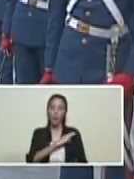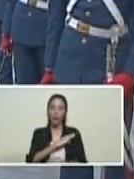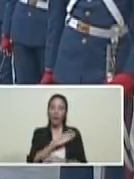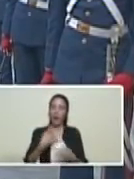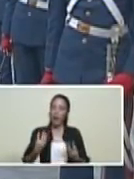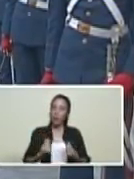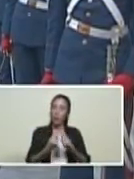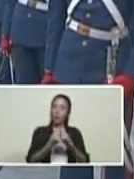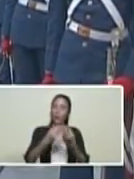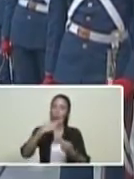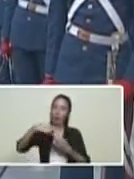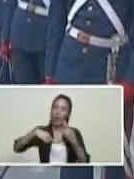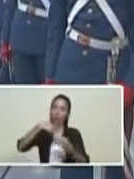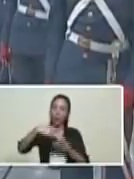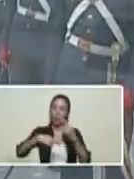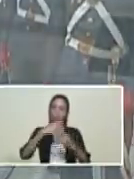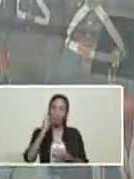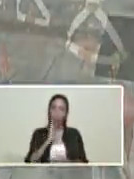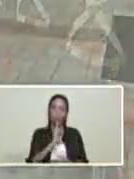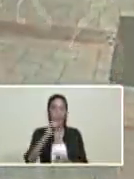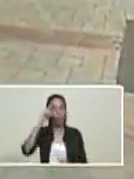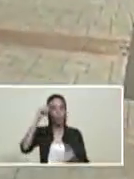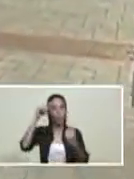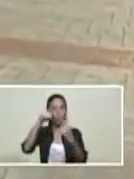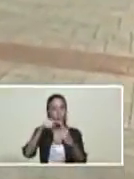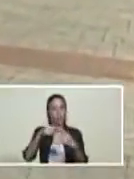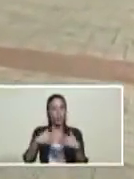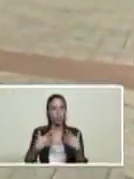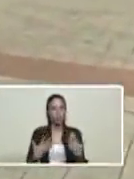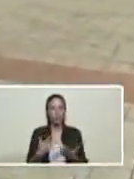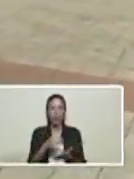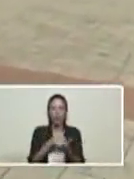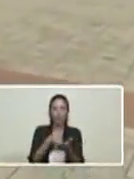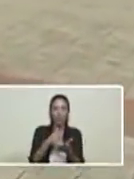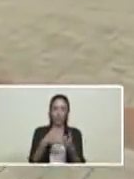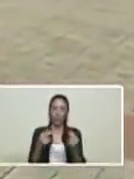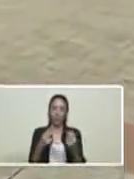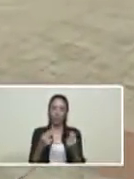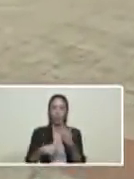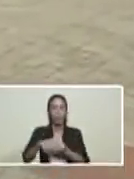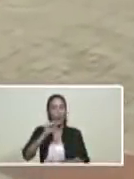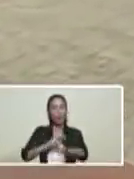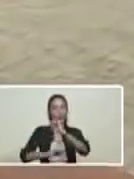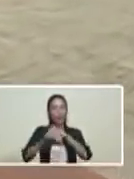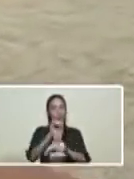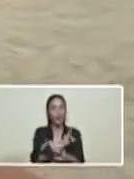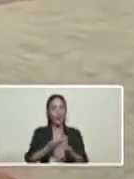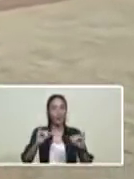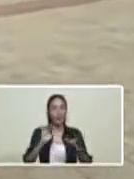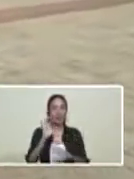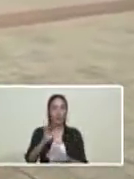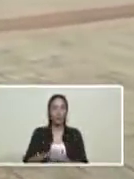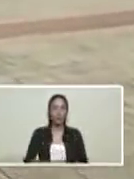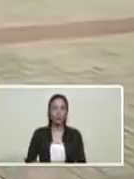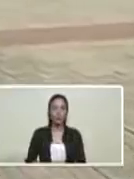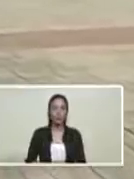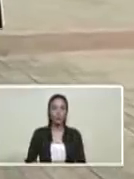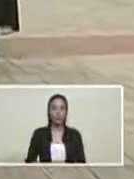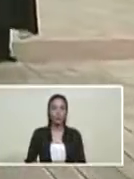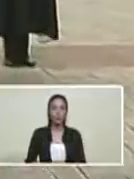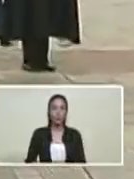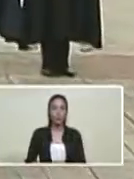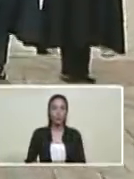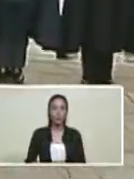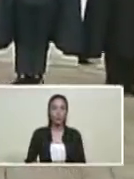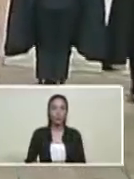revolución bolivariana y su propósito indoblegable por defender la independencia ley de internacional